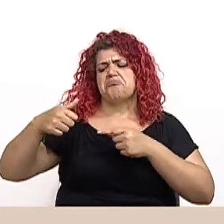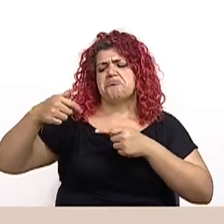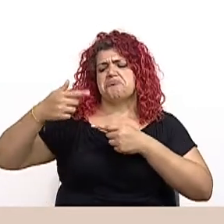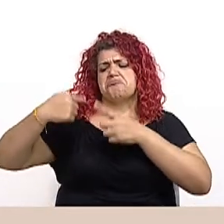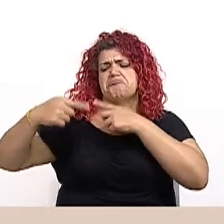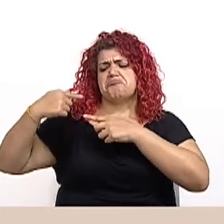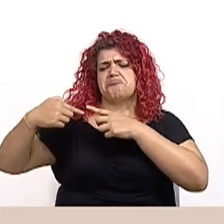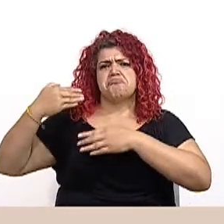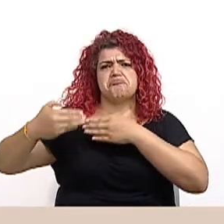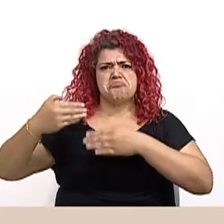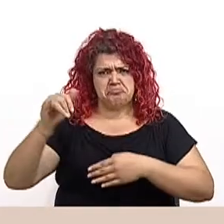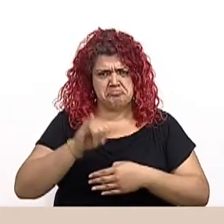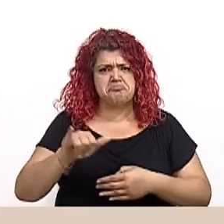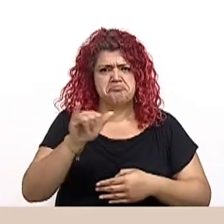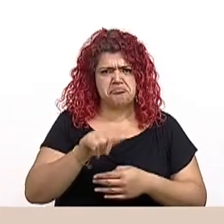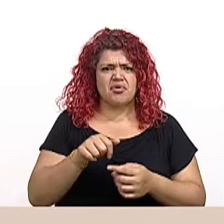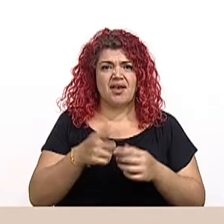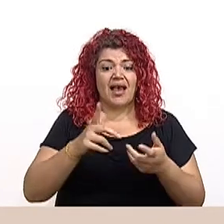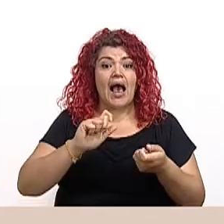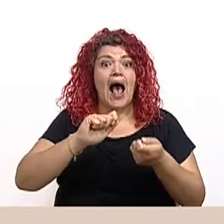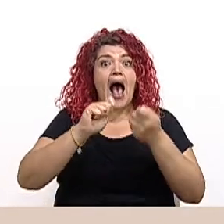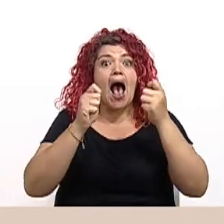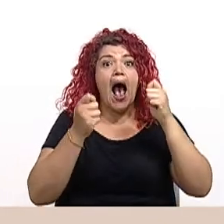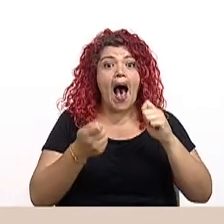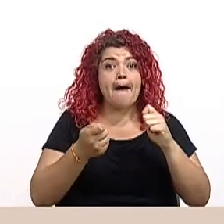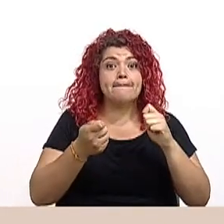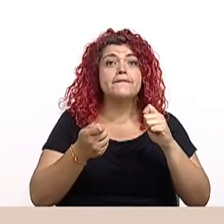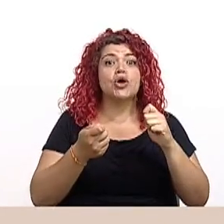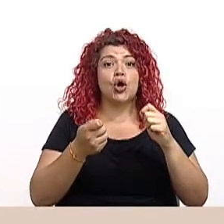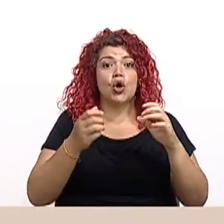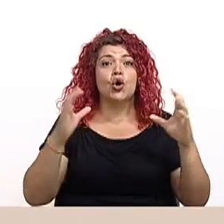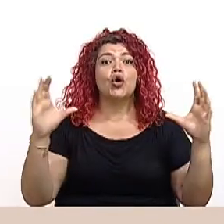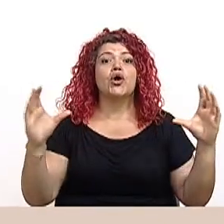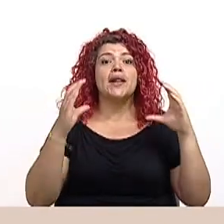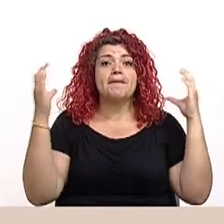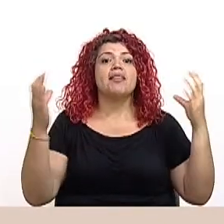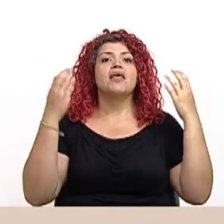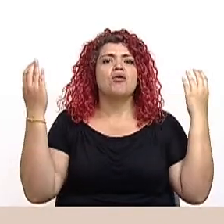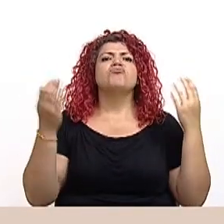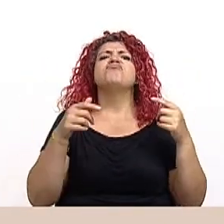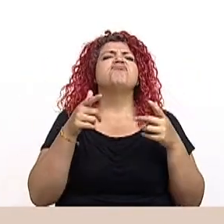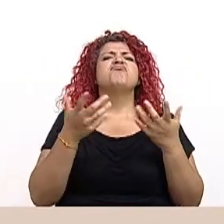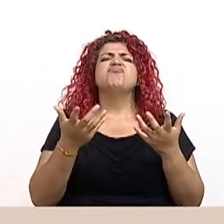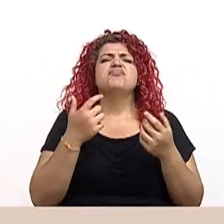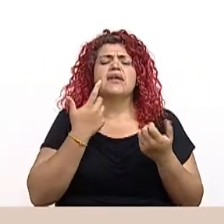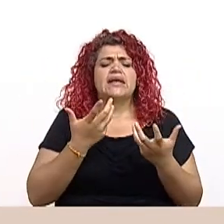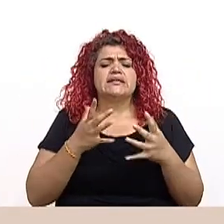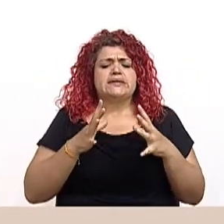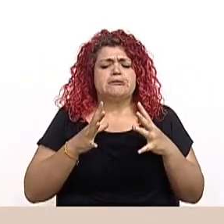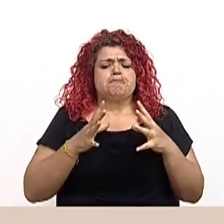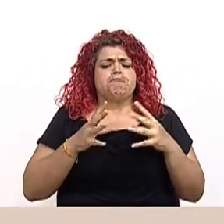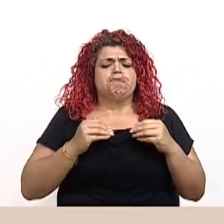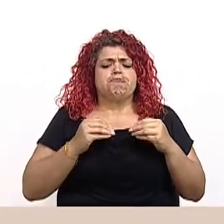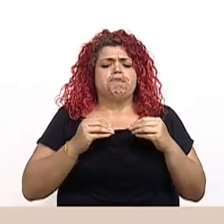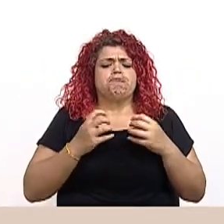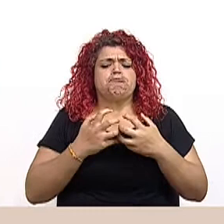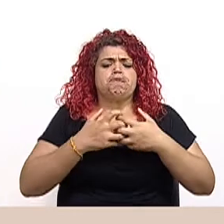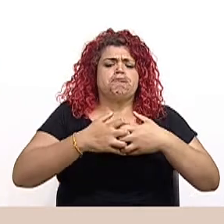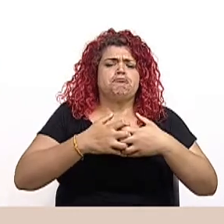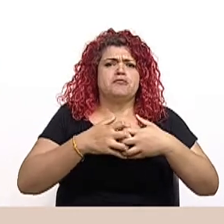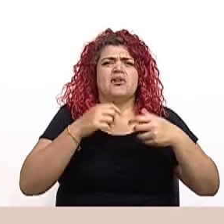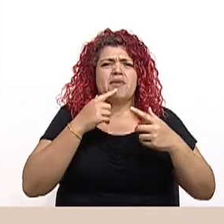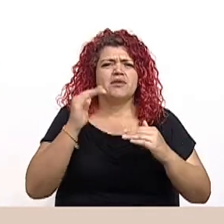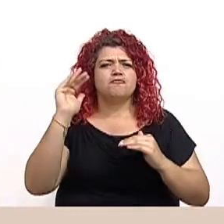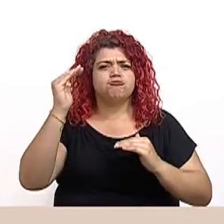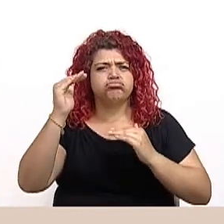cambio climático. Esta vez concentrados en dos términos muy específicos: adaptación y mitigación. ¿Recuerdan